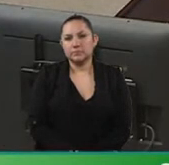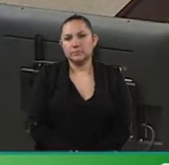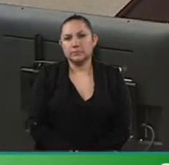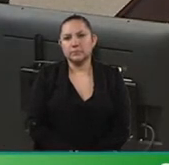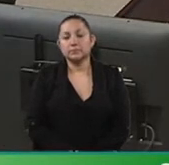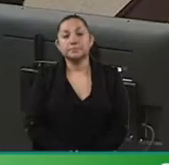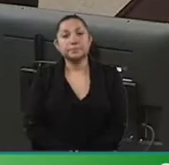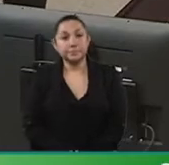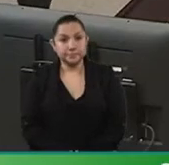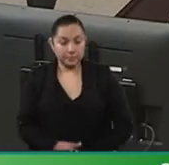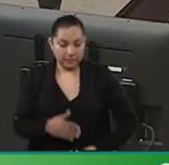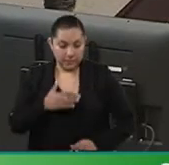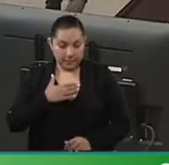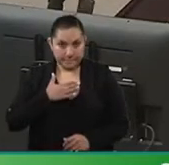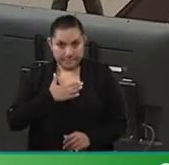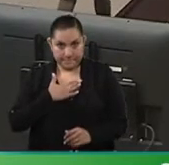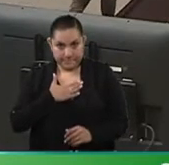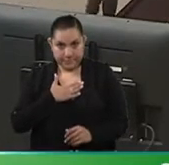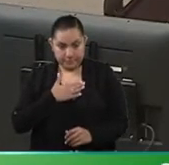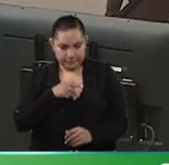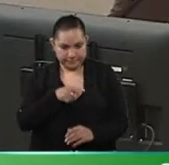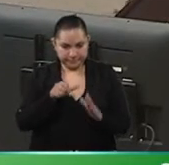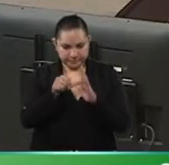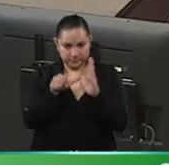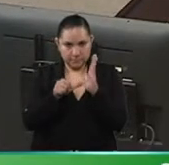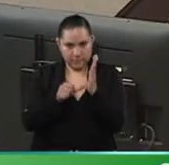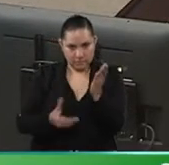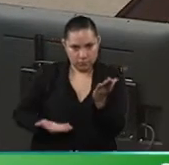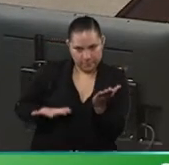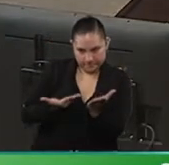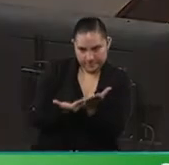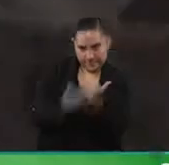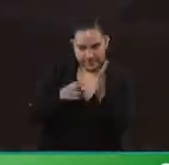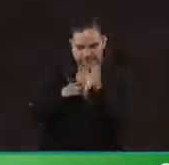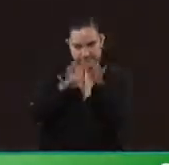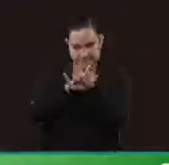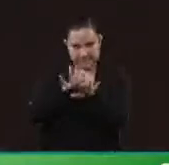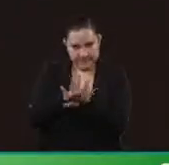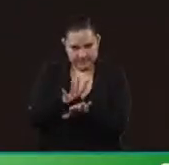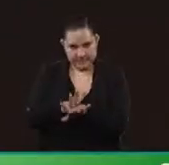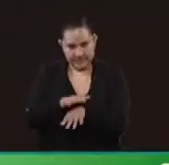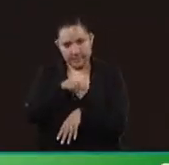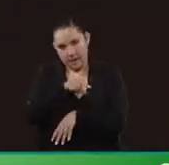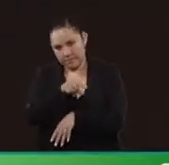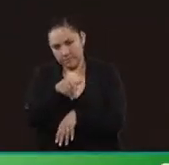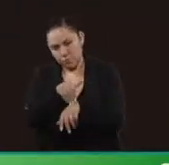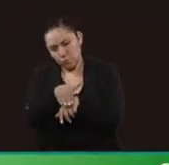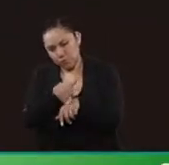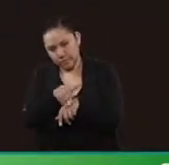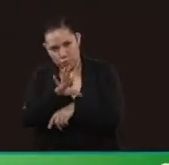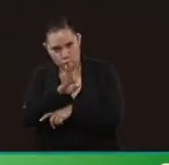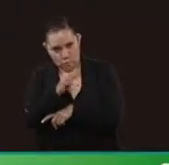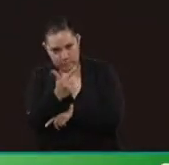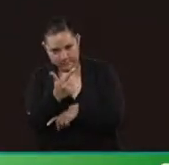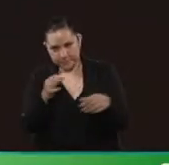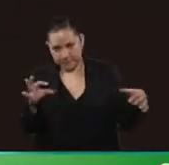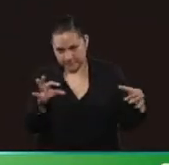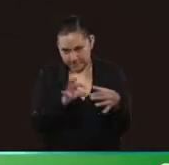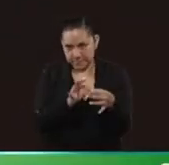mi reserva en relación al artículo 47